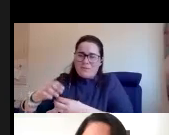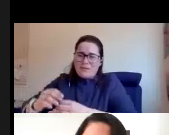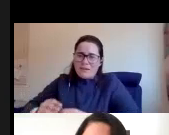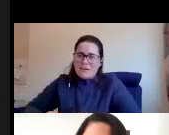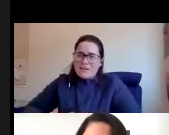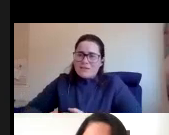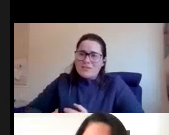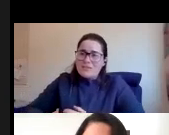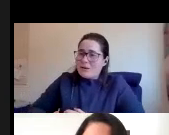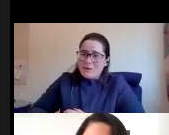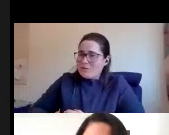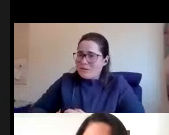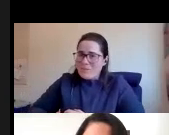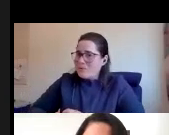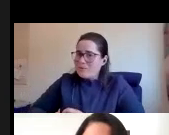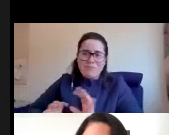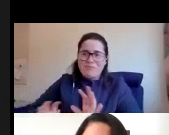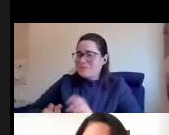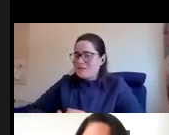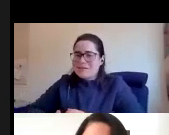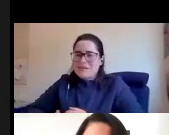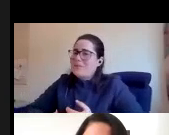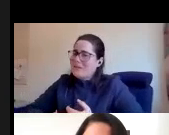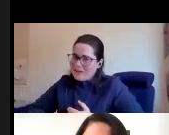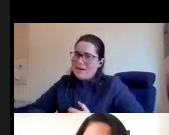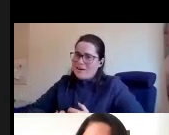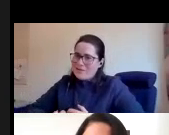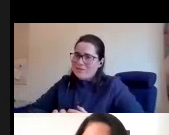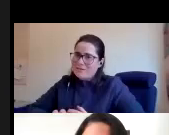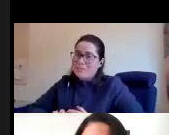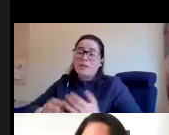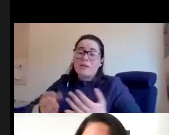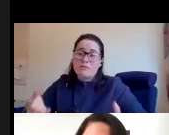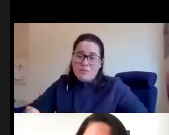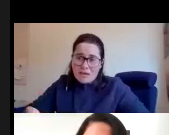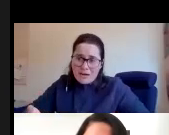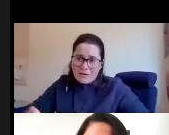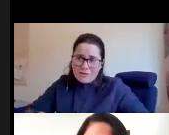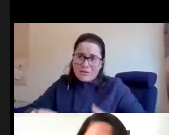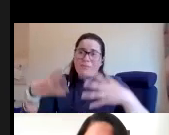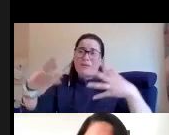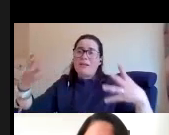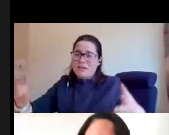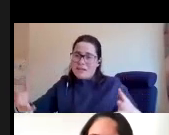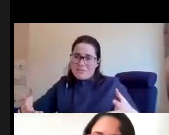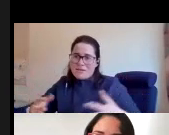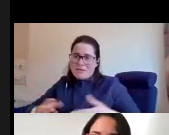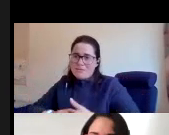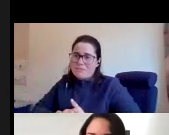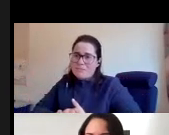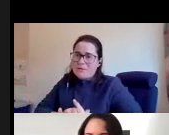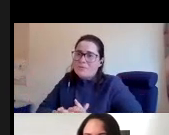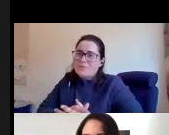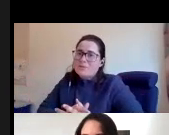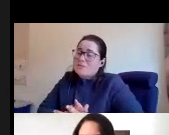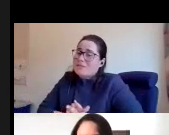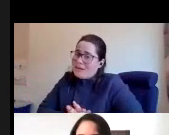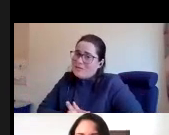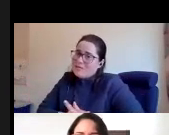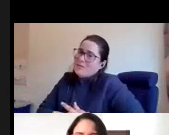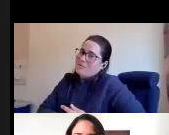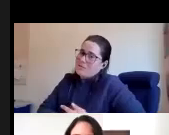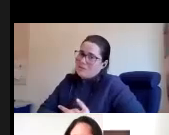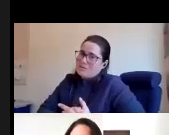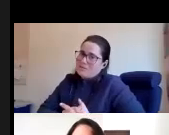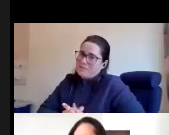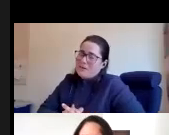romperlo. Entonces, ¿en cuánto tiempo? Depende del lago, depende de la profundidad del lago, depende del clima, pero son procesos